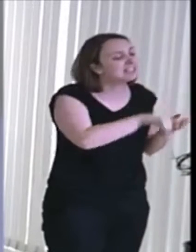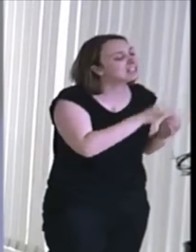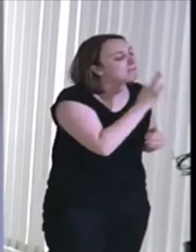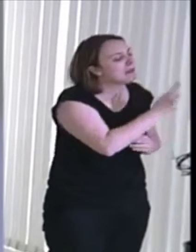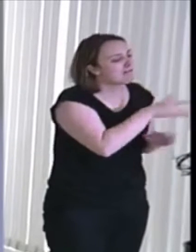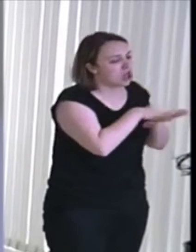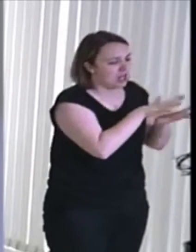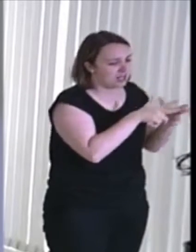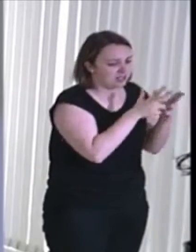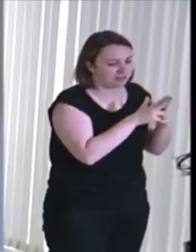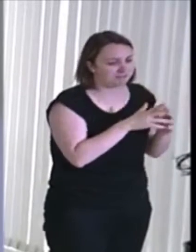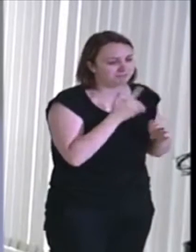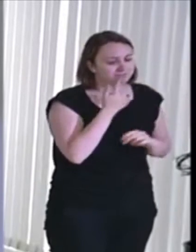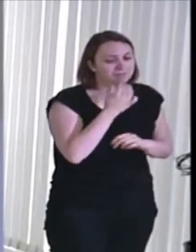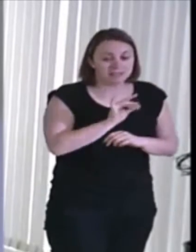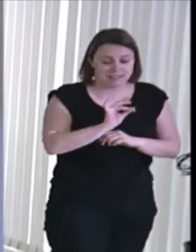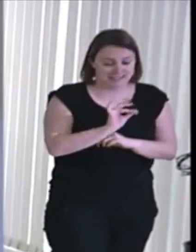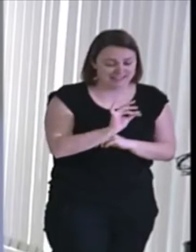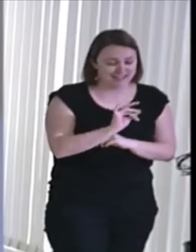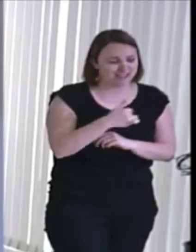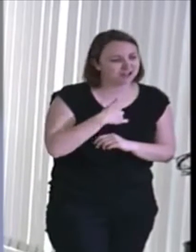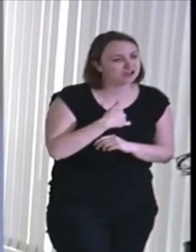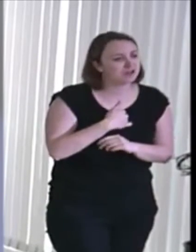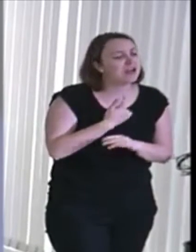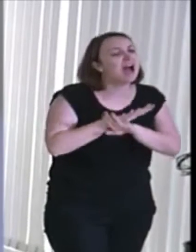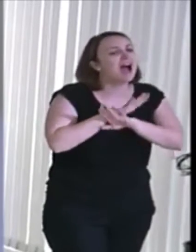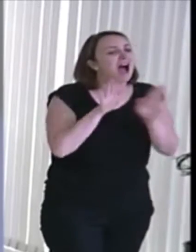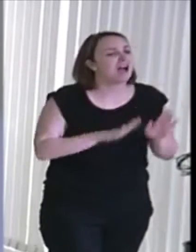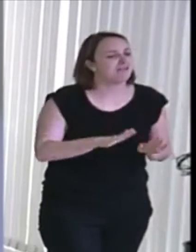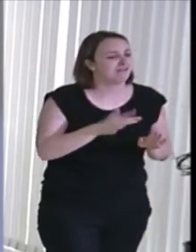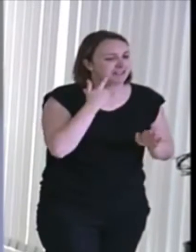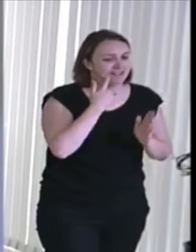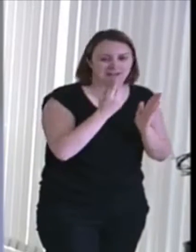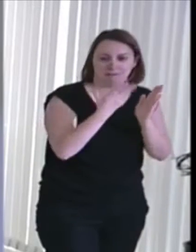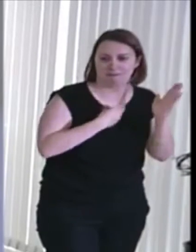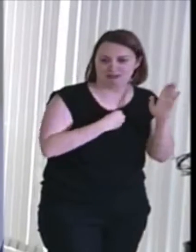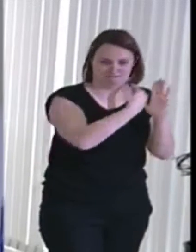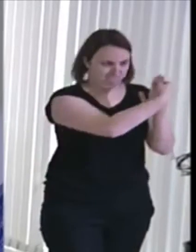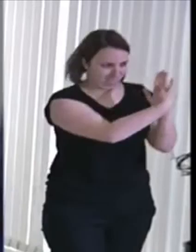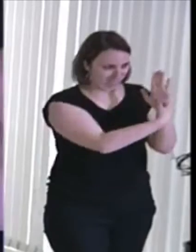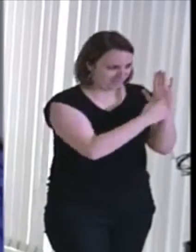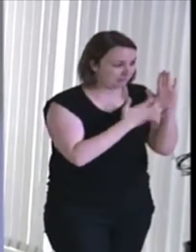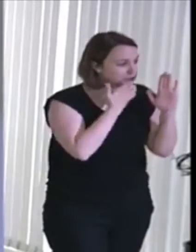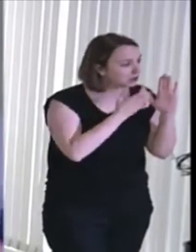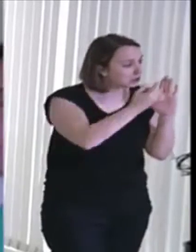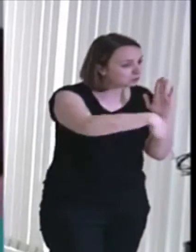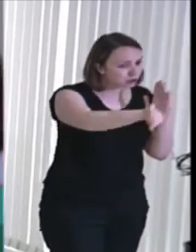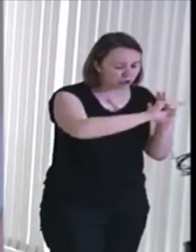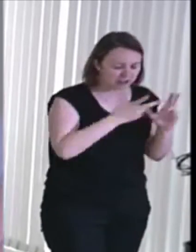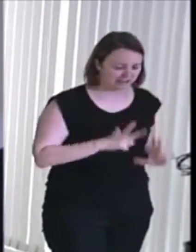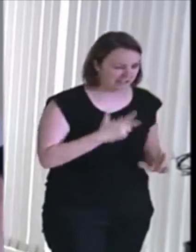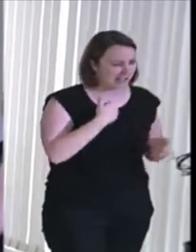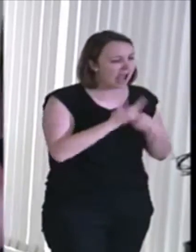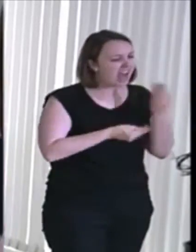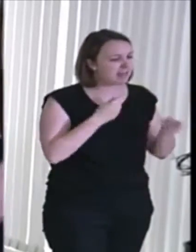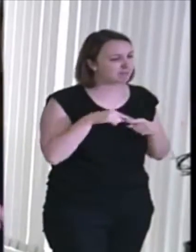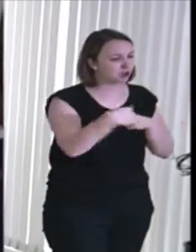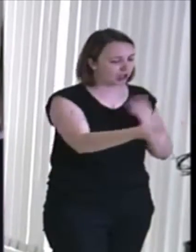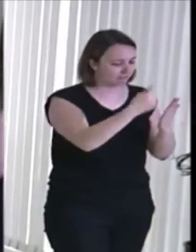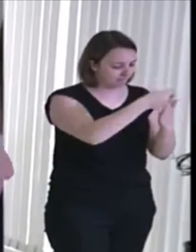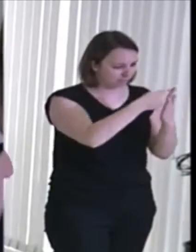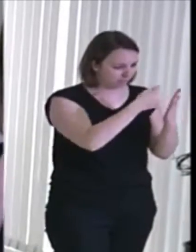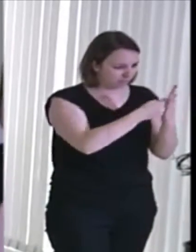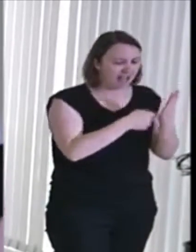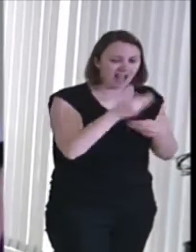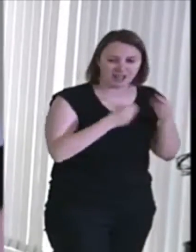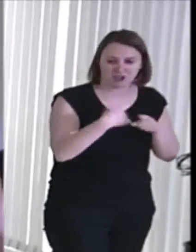esas redes sociales. Sí, y bueno, yo creo que eso al final es porque está puesto sobre el papel, pero si todas nos sentamos y ponemos sobre el papel lo que hacemos, hacemos todas esas